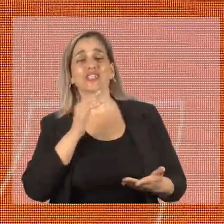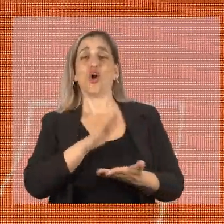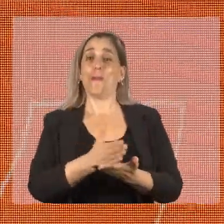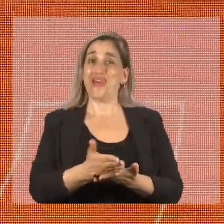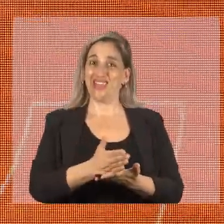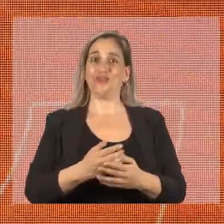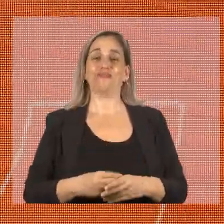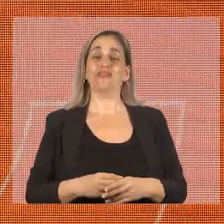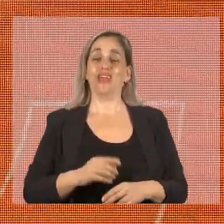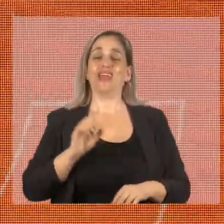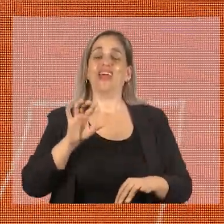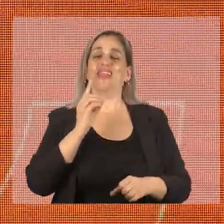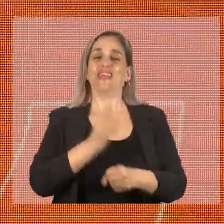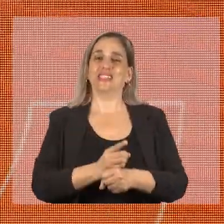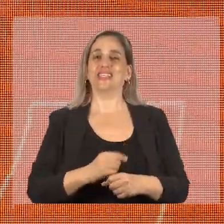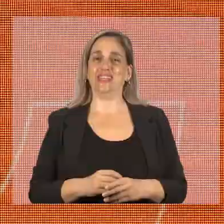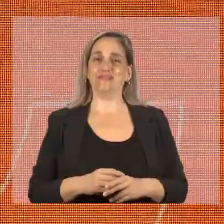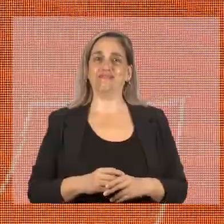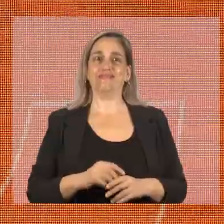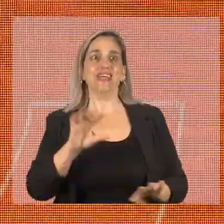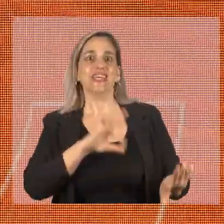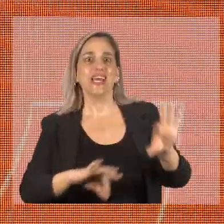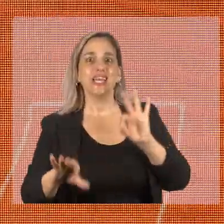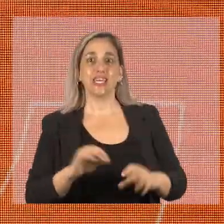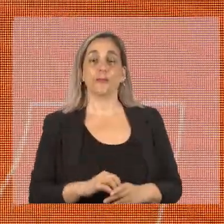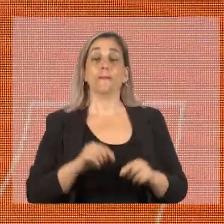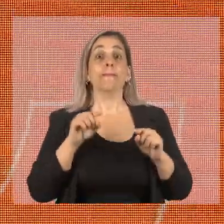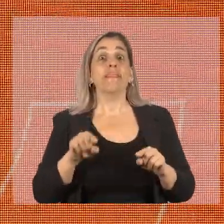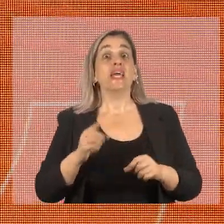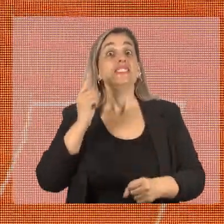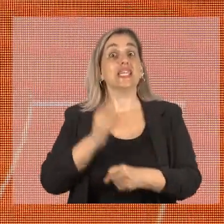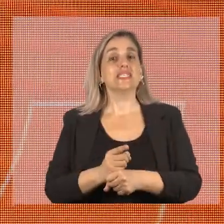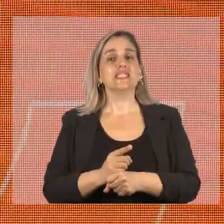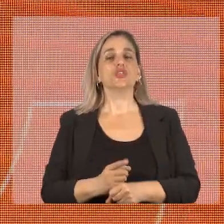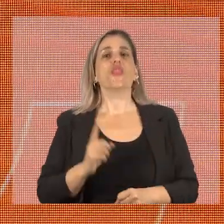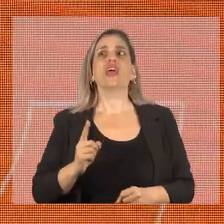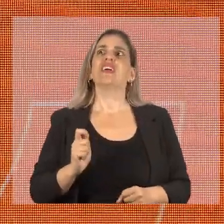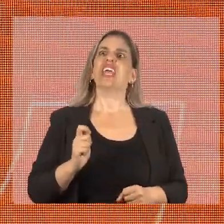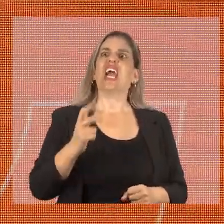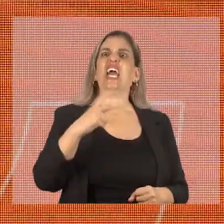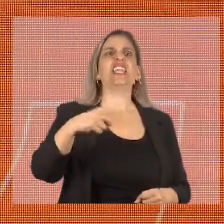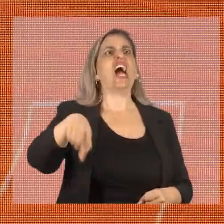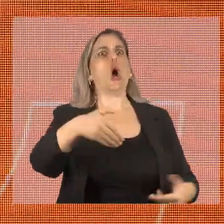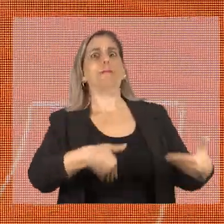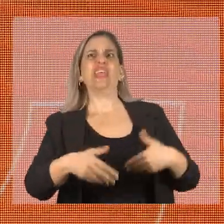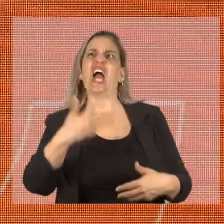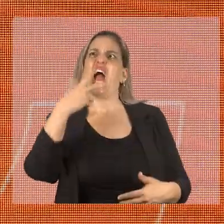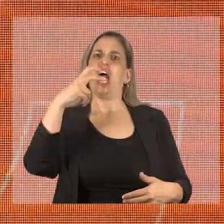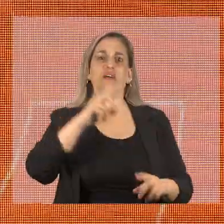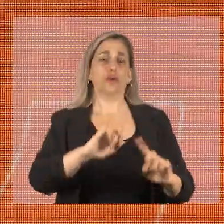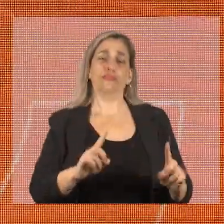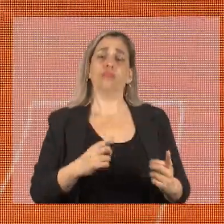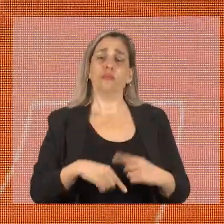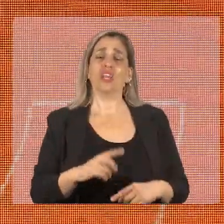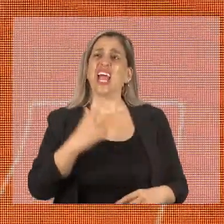oscuro, gris más clarito, y tenés que tomar una decisión. Lo que no puede estar afectada esa decisión es por quién grita más.